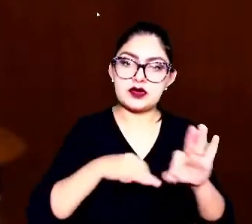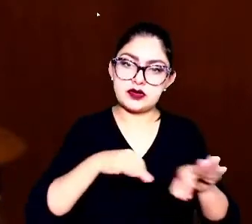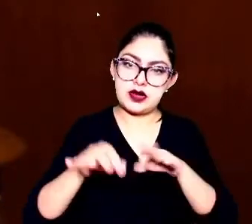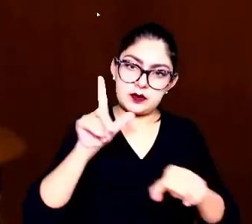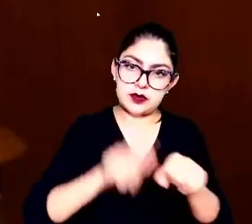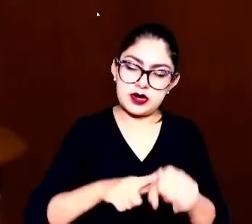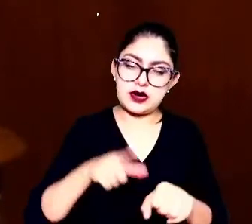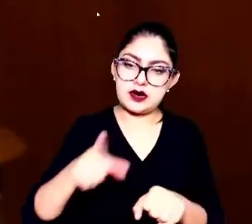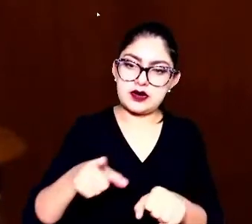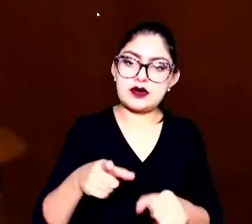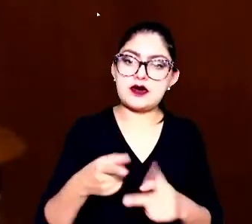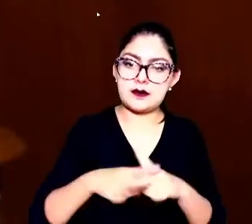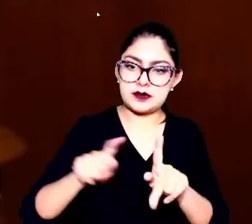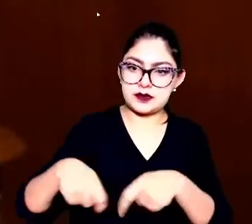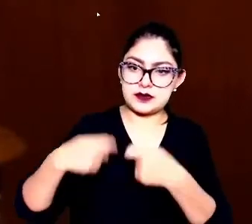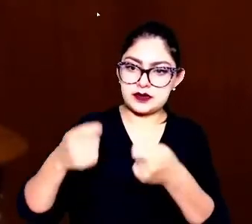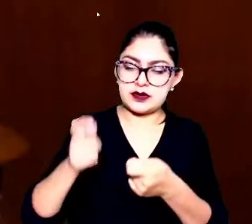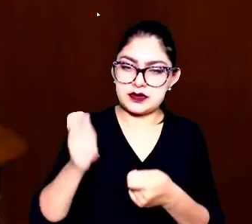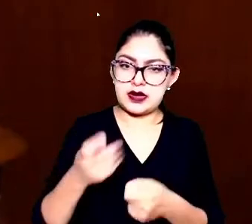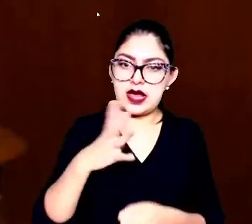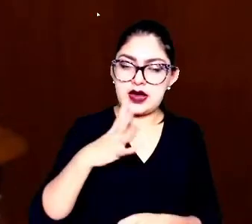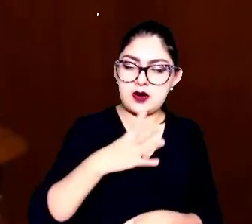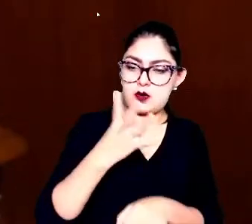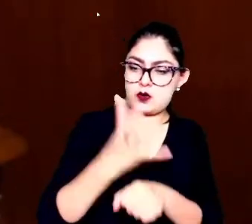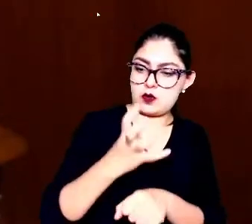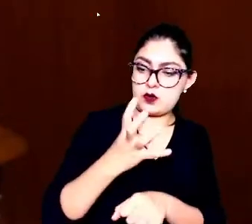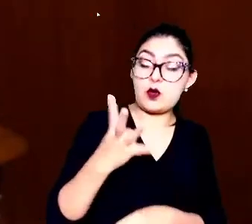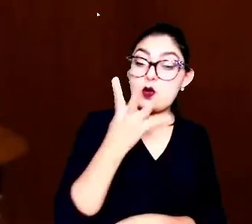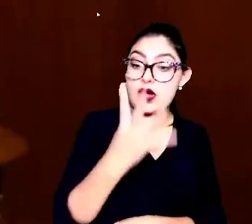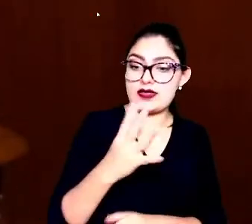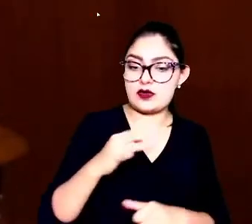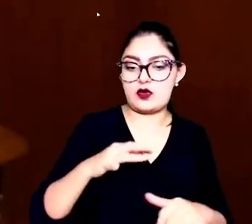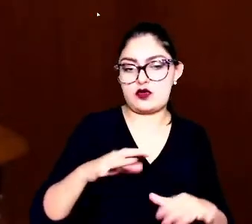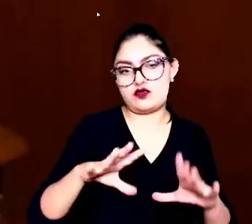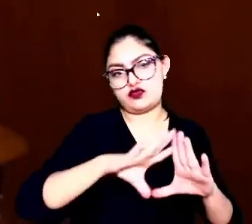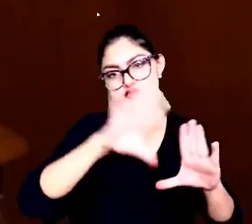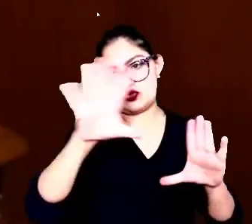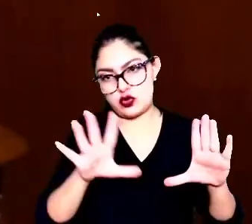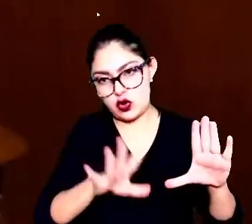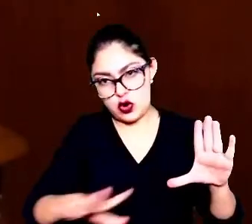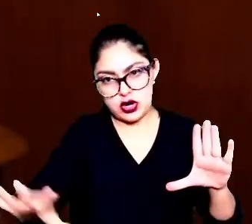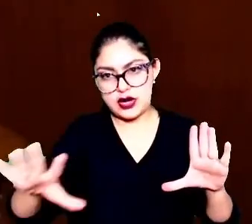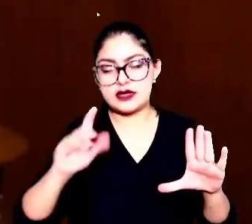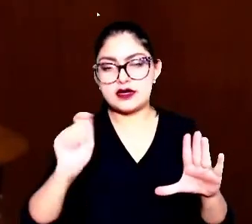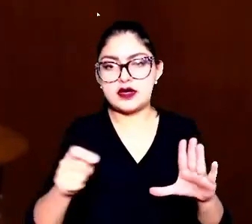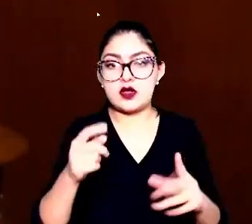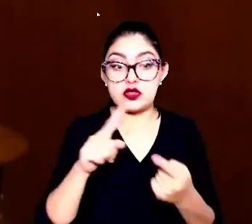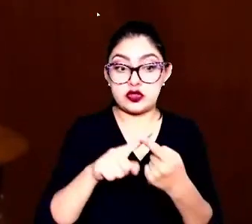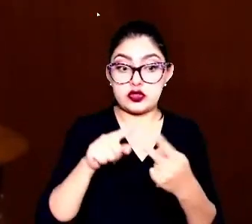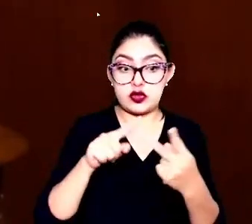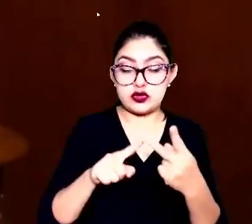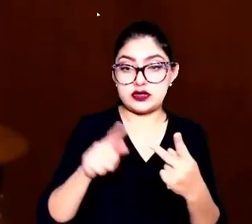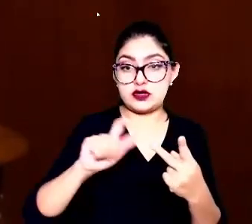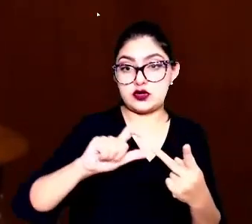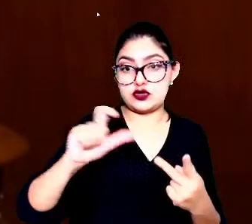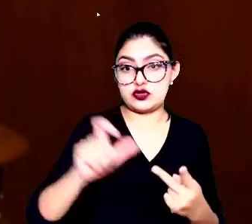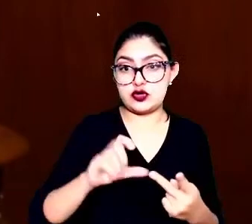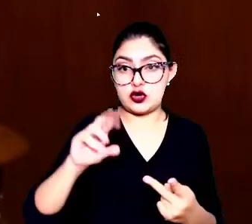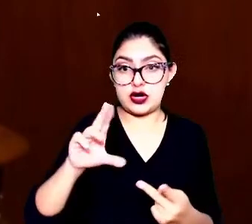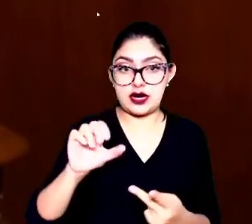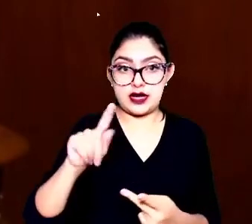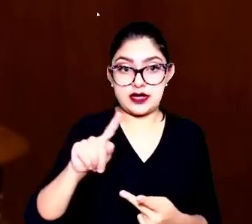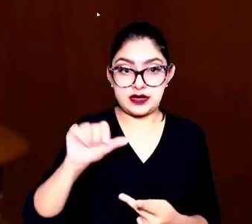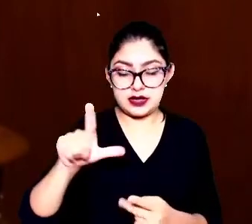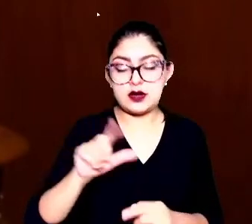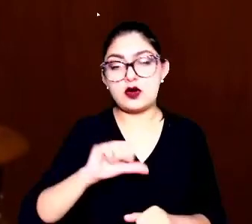ubican en las cuatro regiones judiciales del territorio Mexiquense dos en xonacatlán une Naucalpan una en